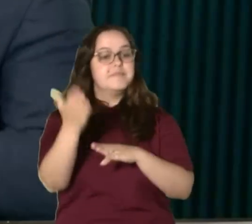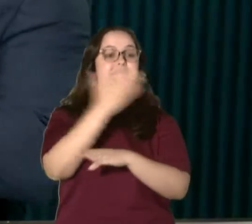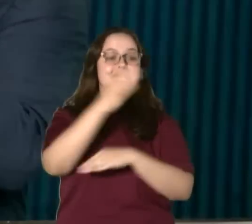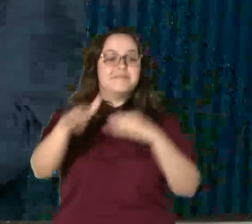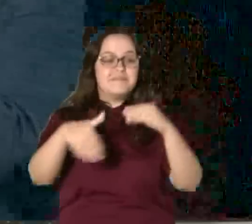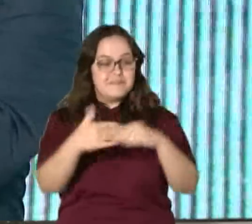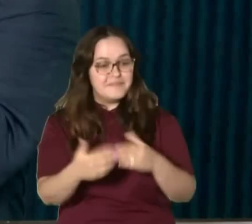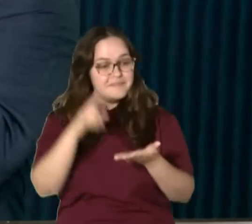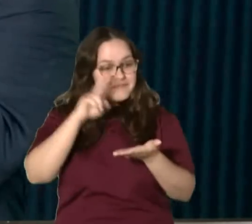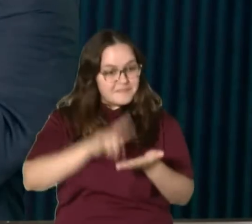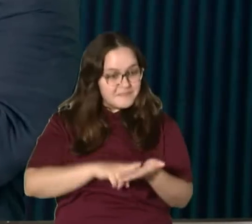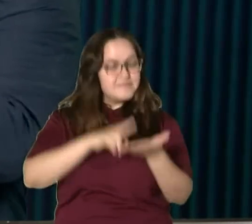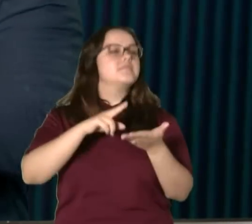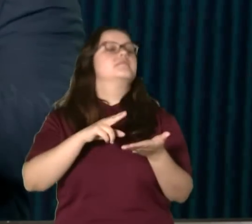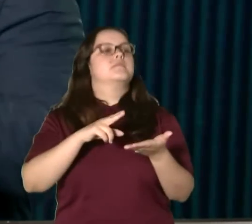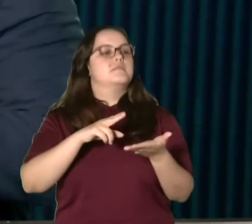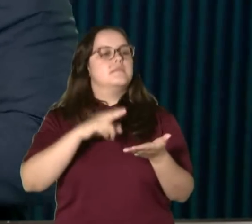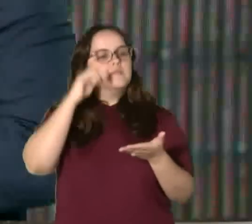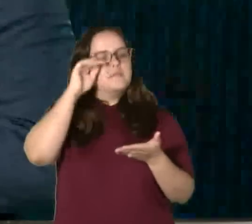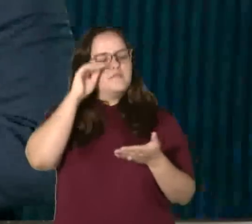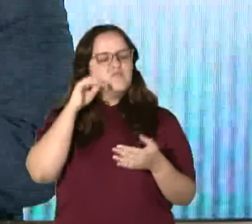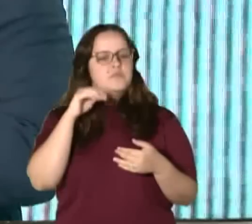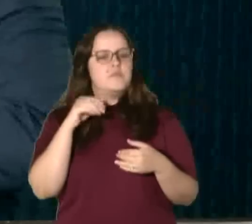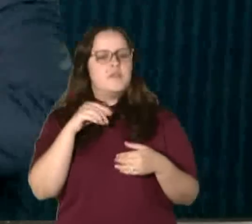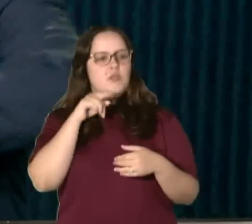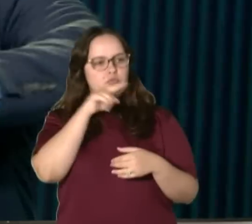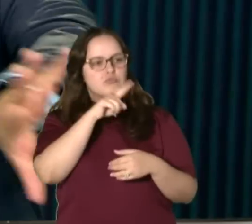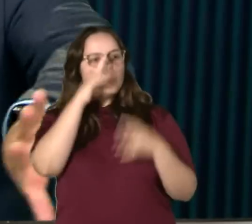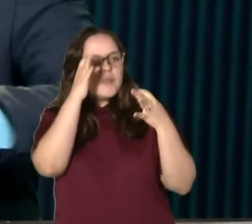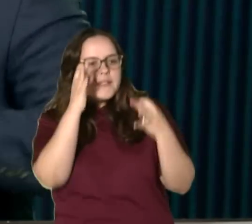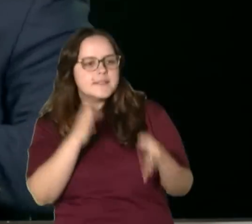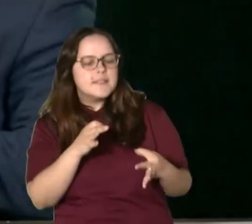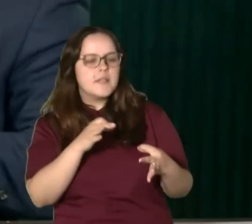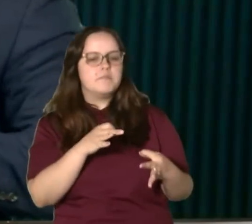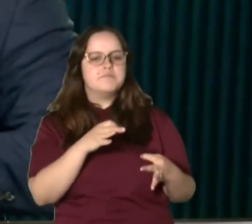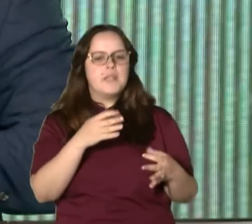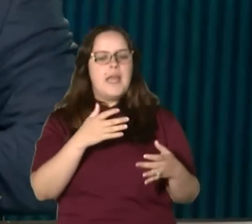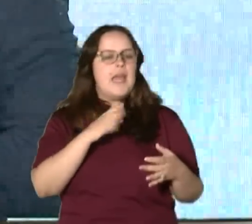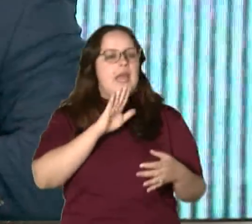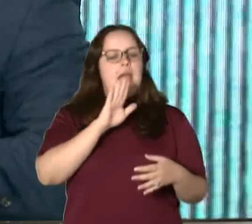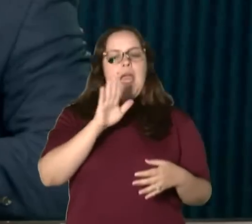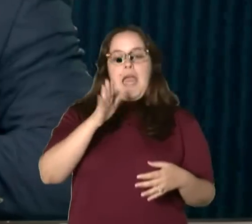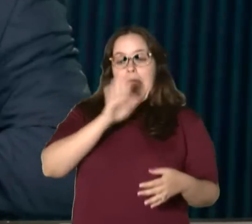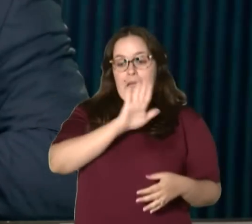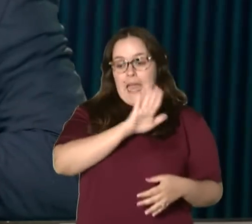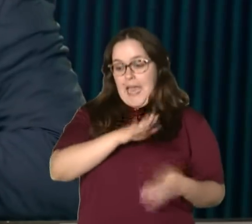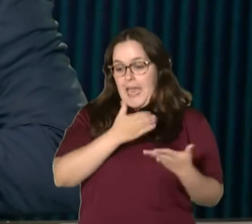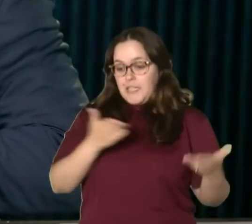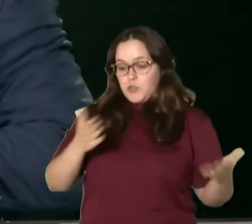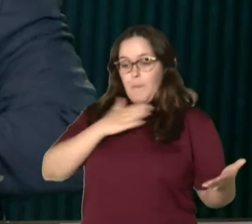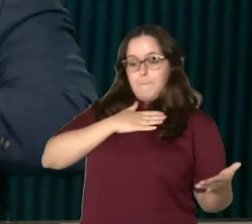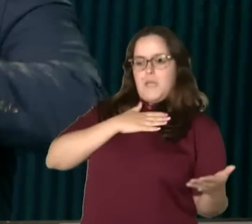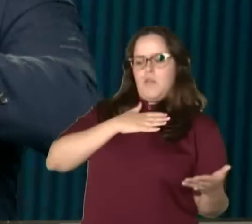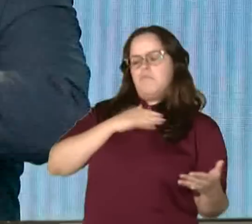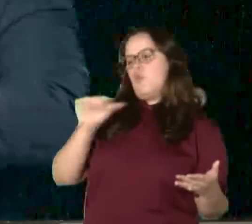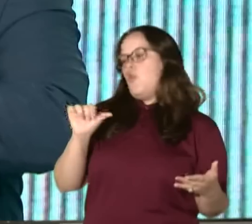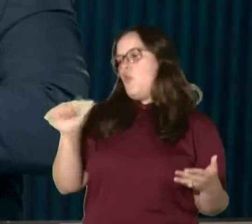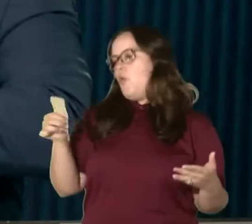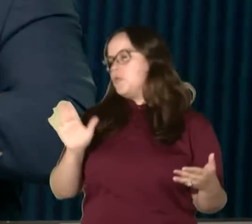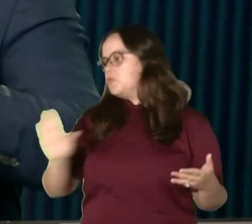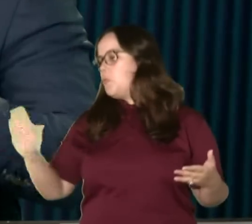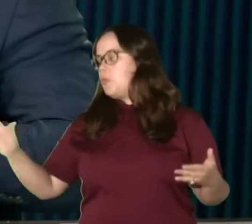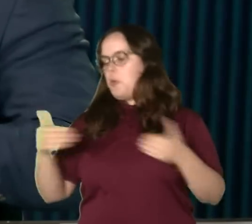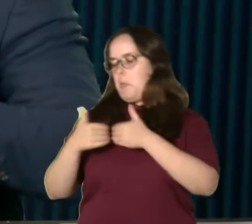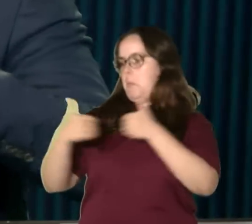cuando lo consignan las capitulaciones Tú tienes la decisión de decir esto es mío y lo el resto lo demás es tuyo se